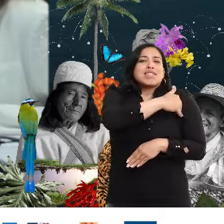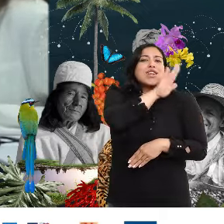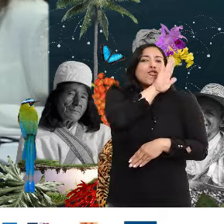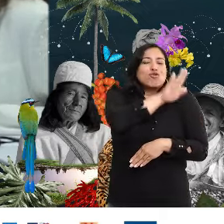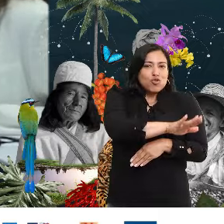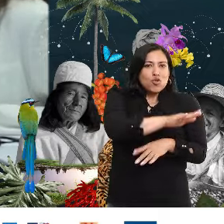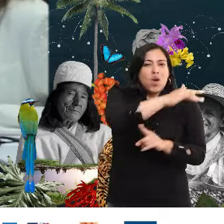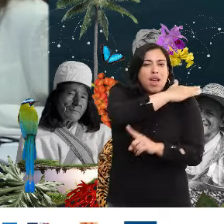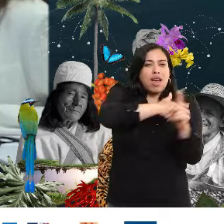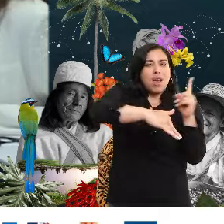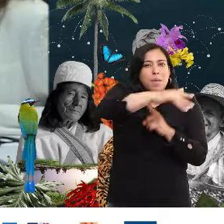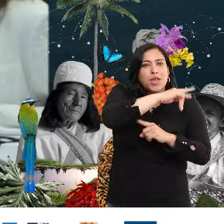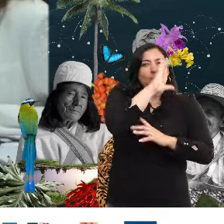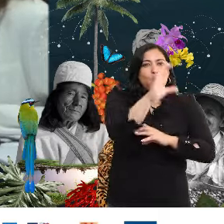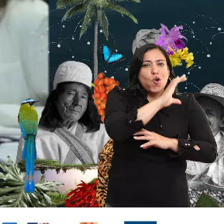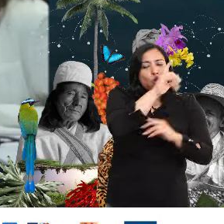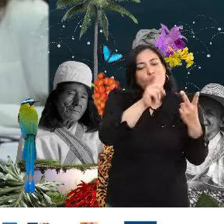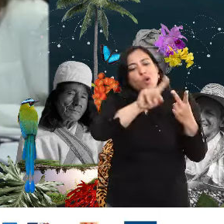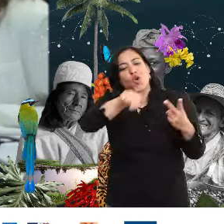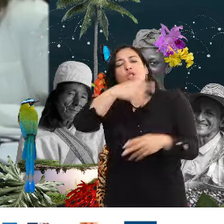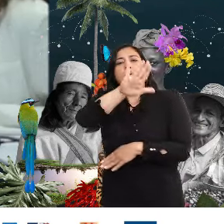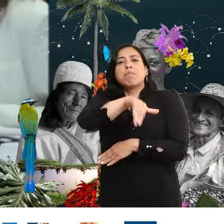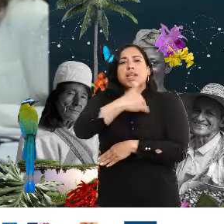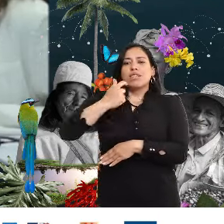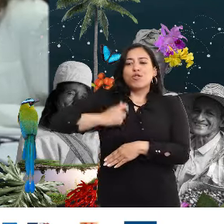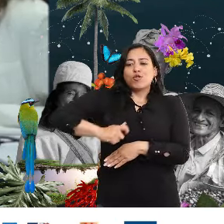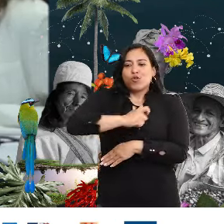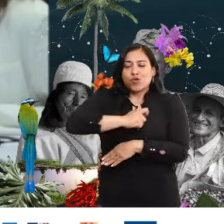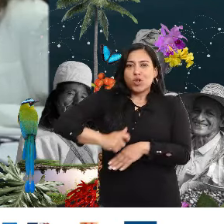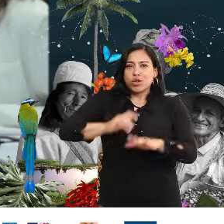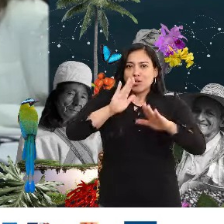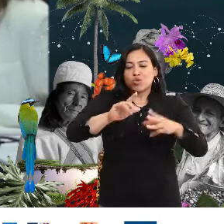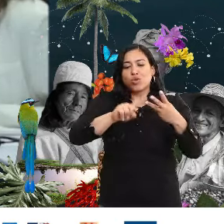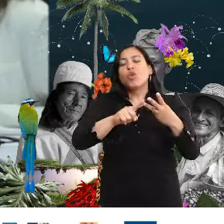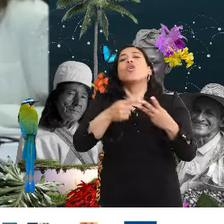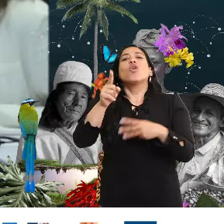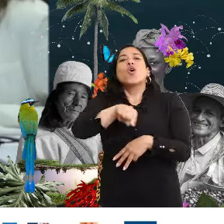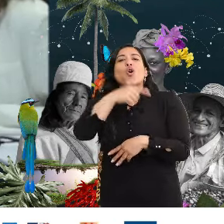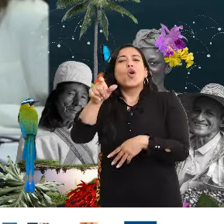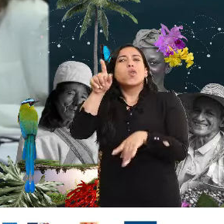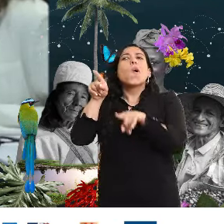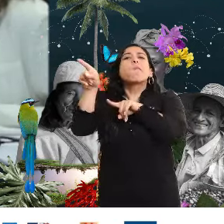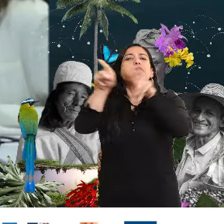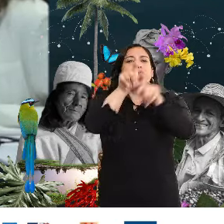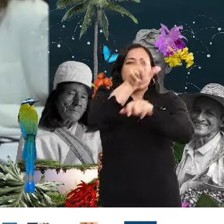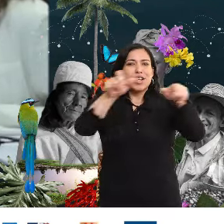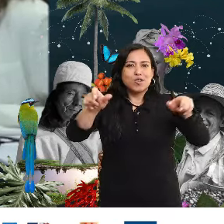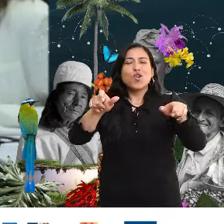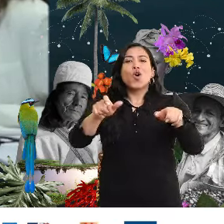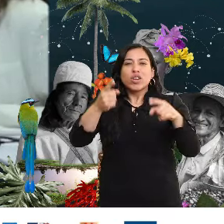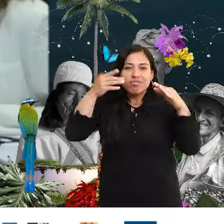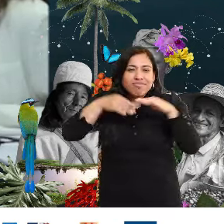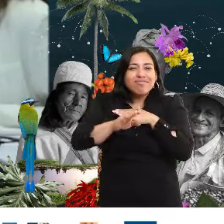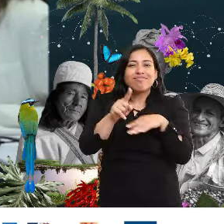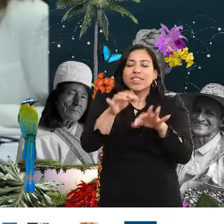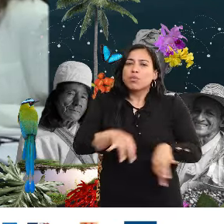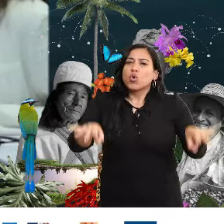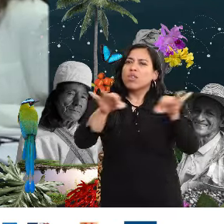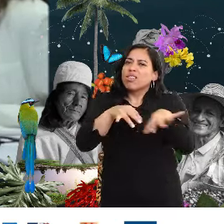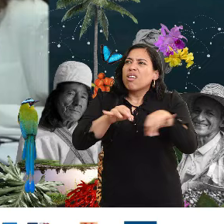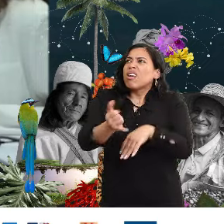de Medio Ambiente de Colombia, la ministra de Suecia, Christian Samper, y algunas otras personas, tratando de entender qué